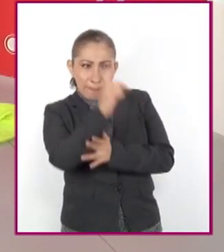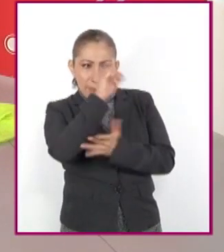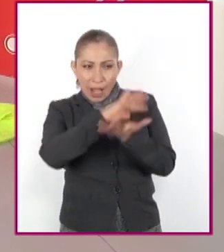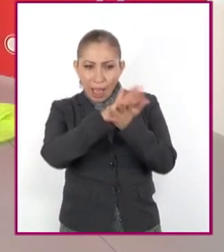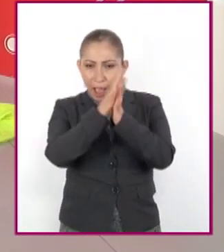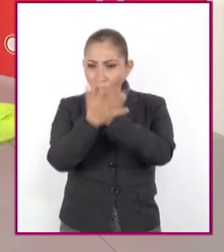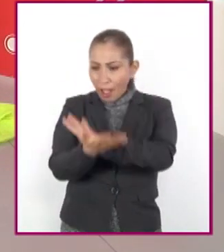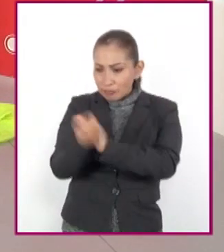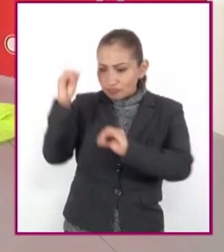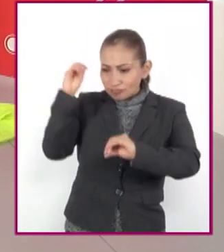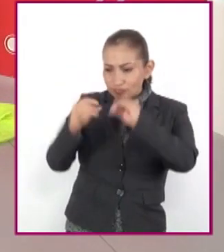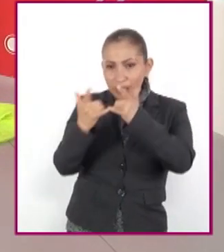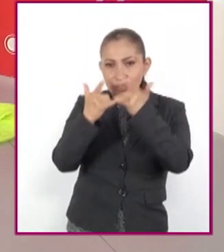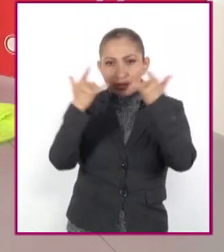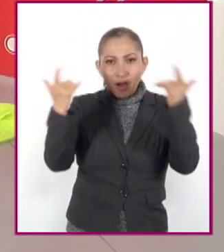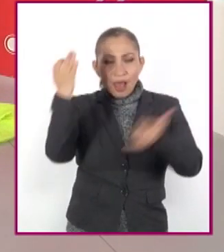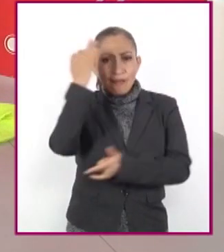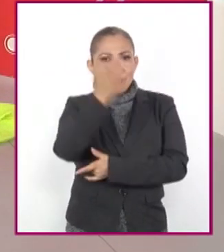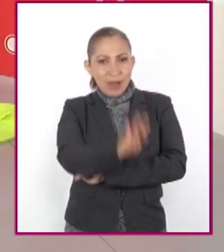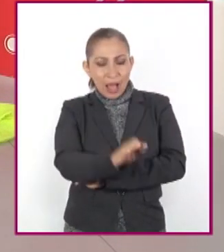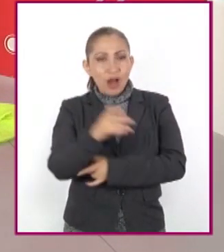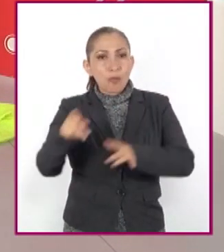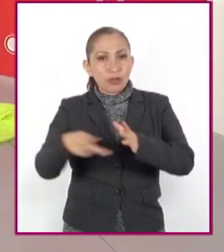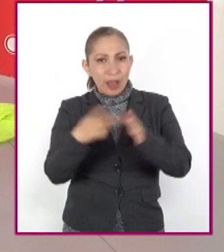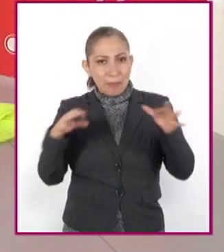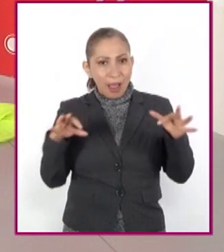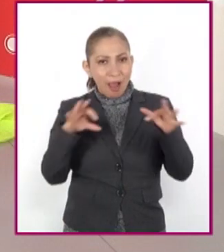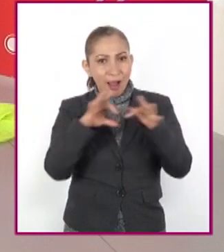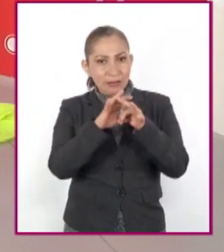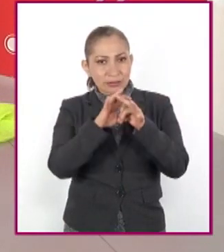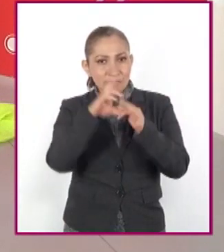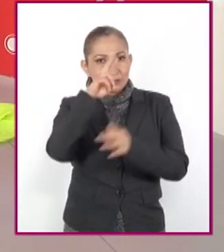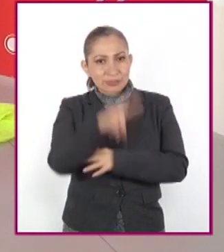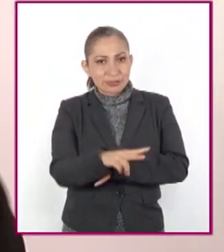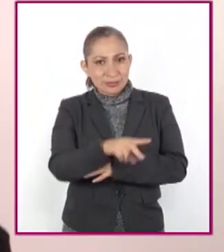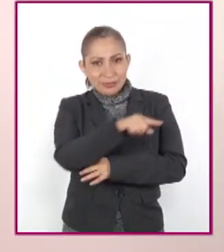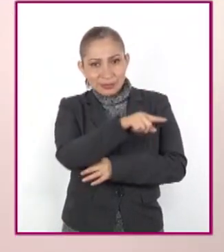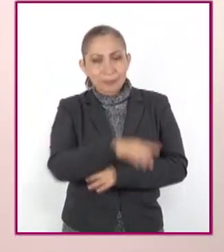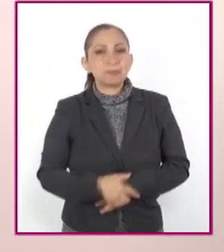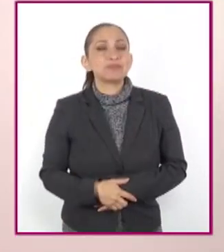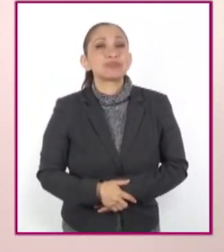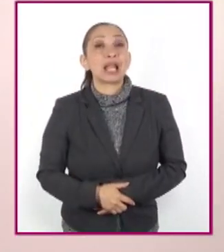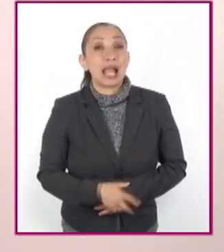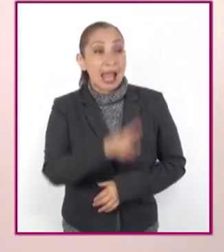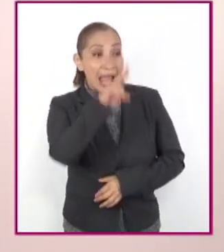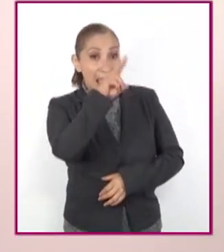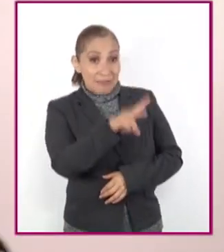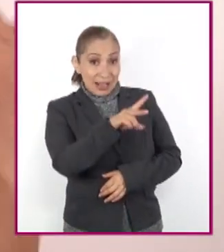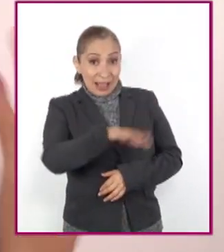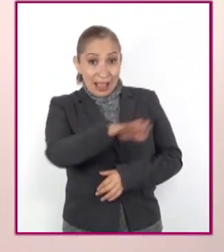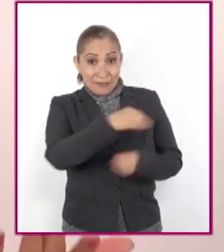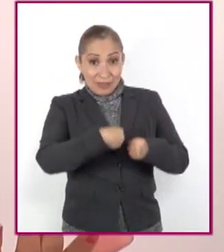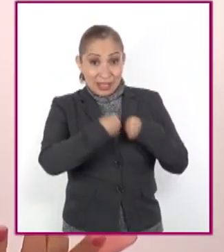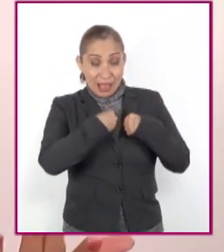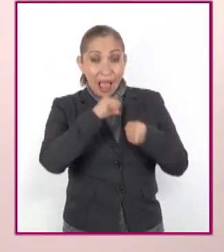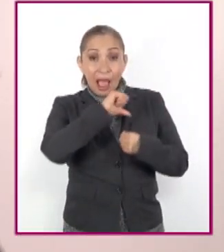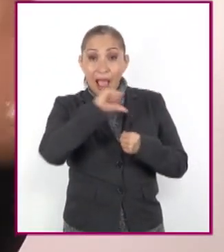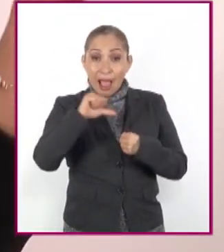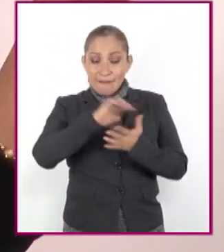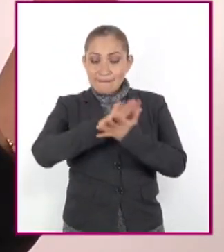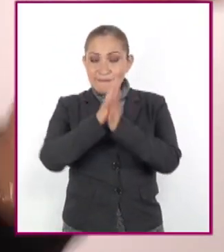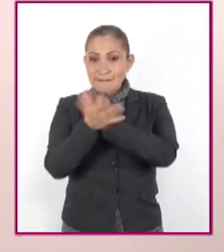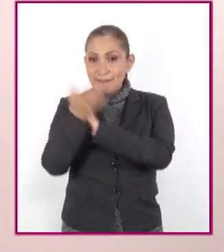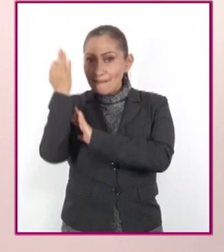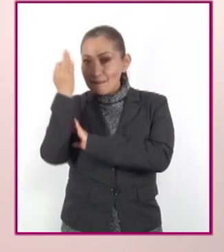proponer una ficción que nos permita enlazarnos nuevamente con esa realidad. De la realidad a la ficción y